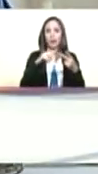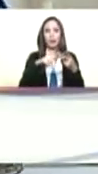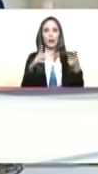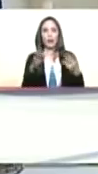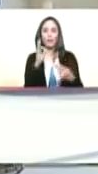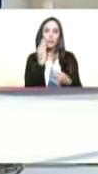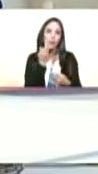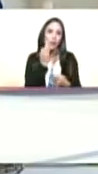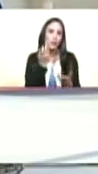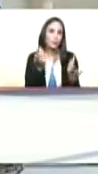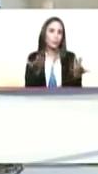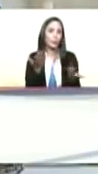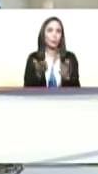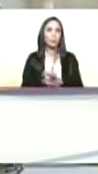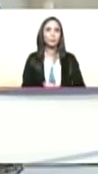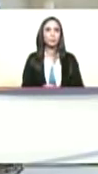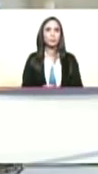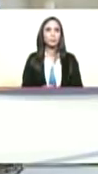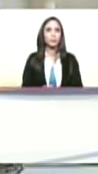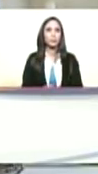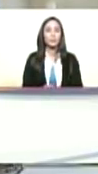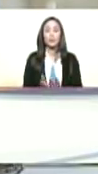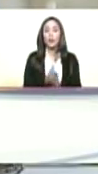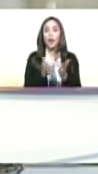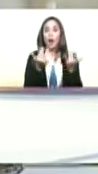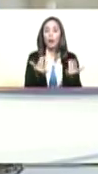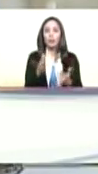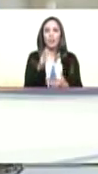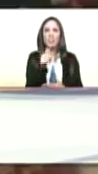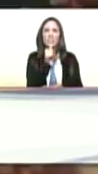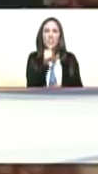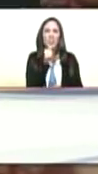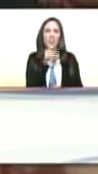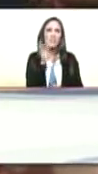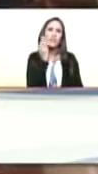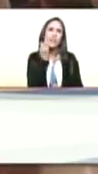las redes sociales. Levanten la mano los que tienen cuenta Facebook.